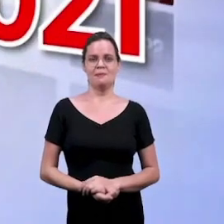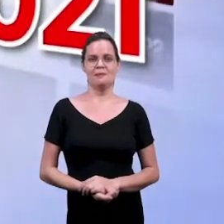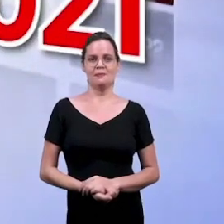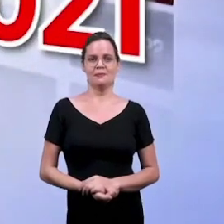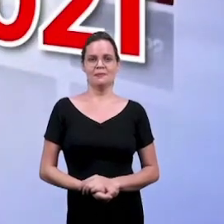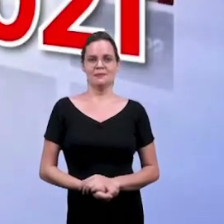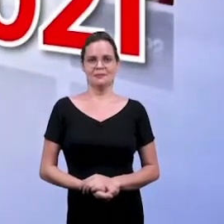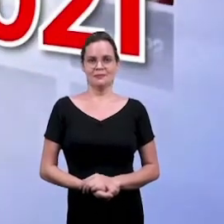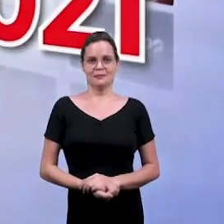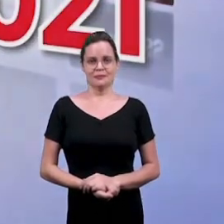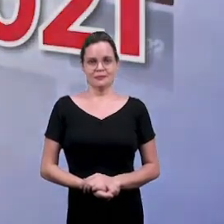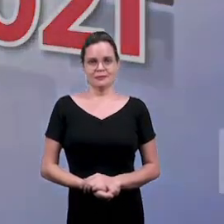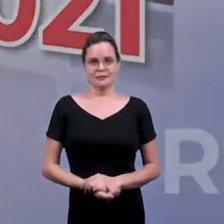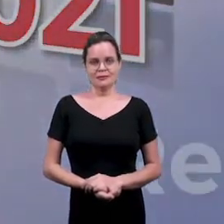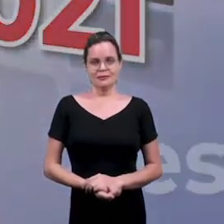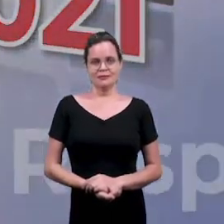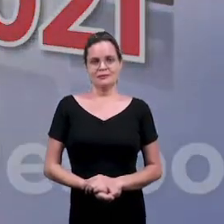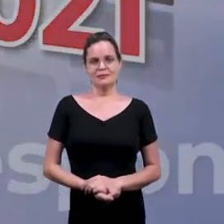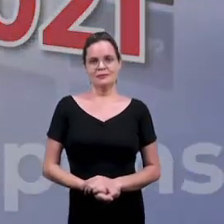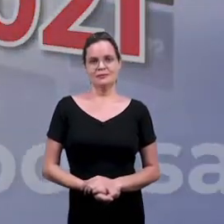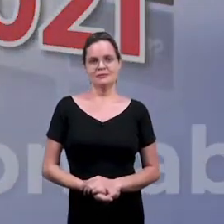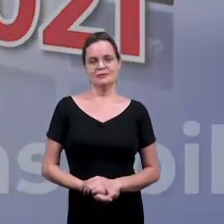social.